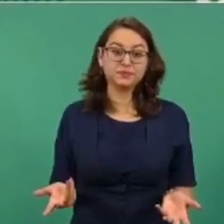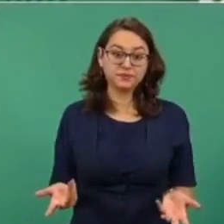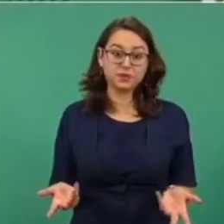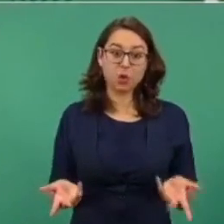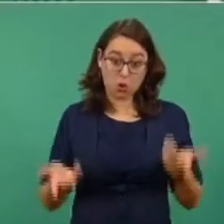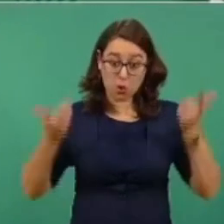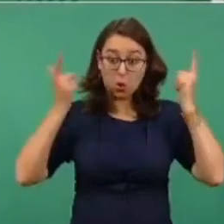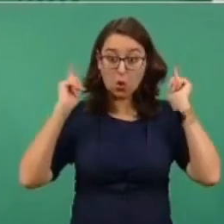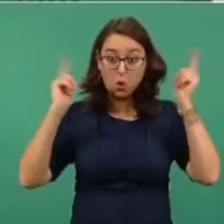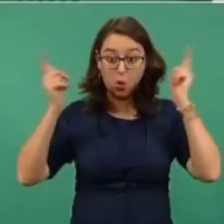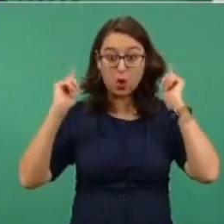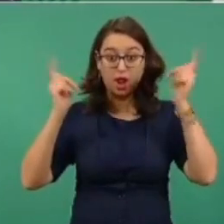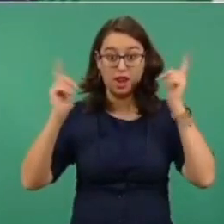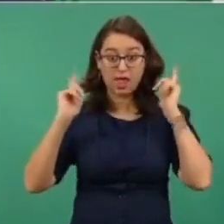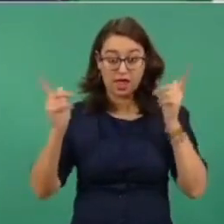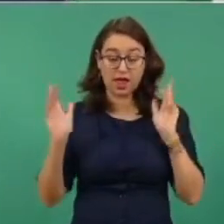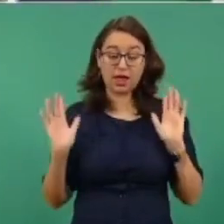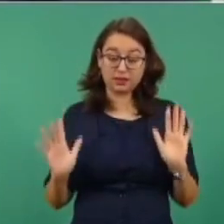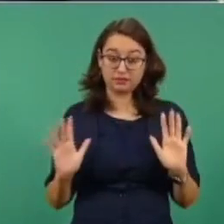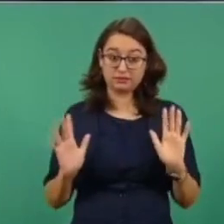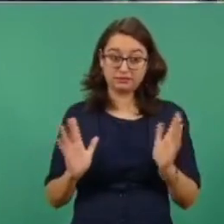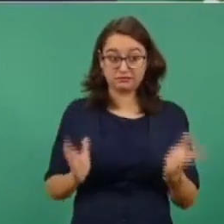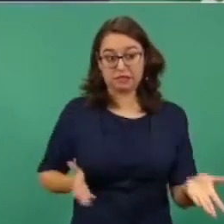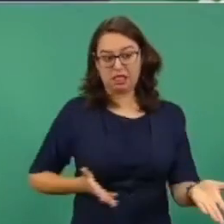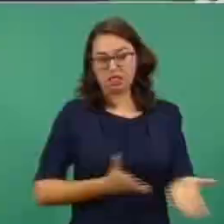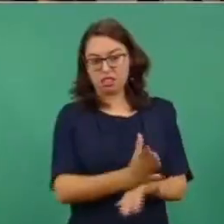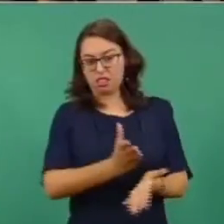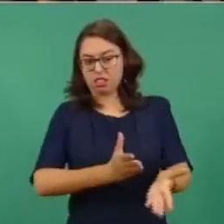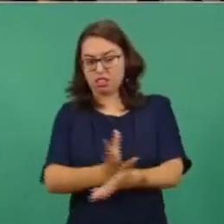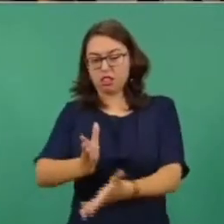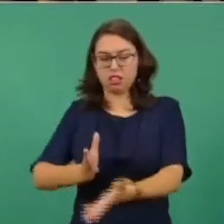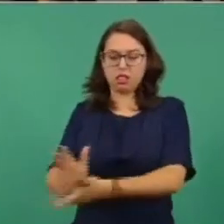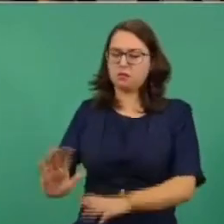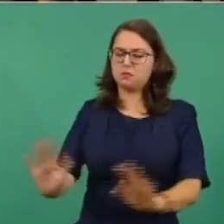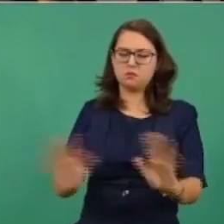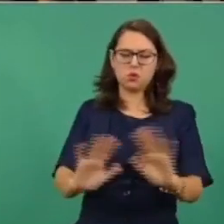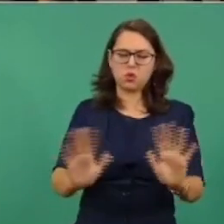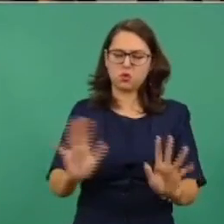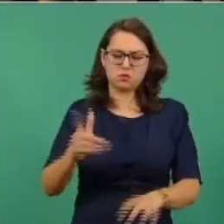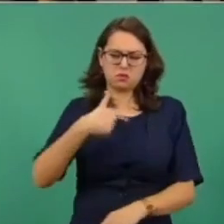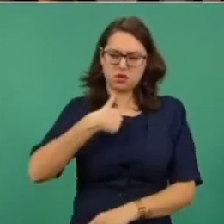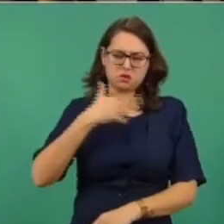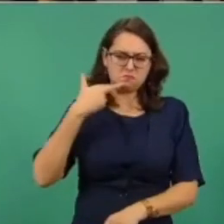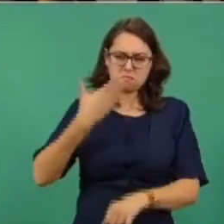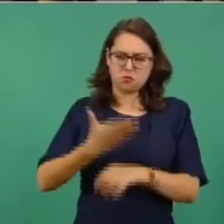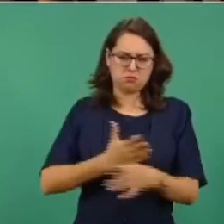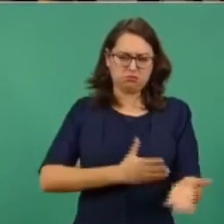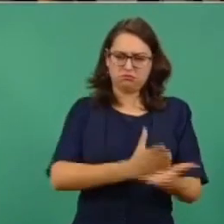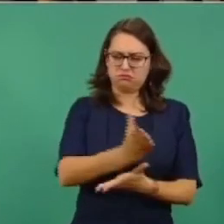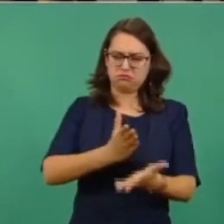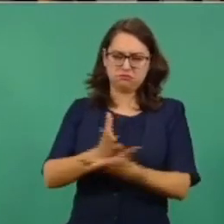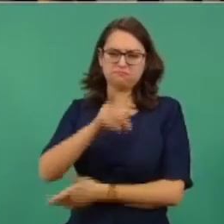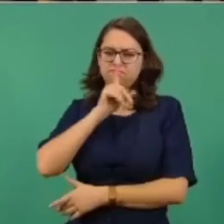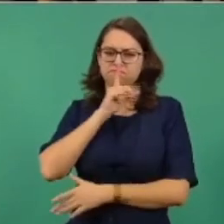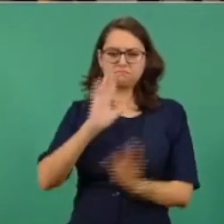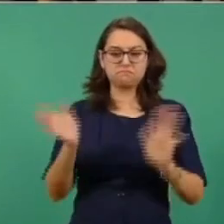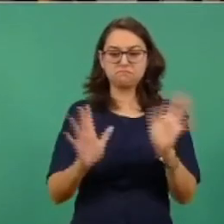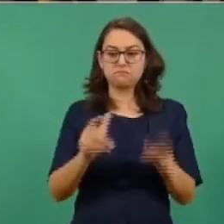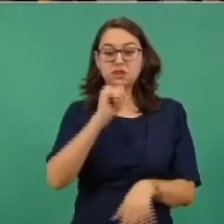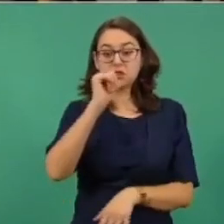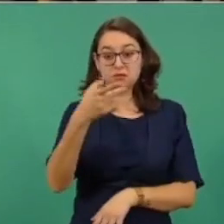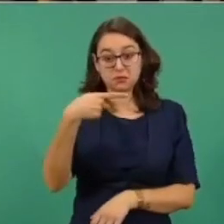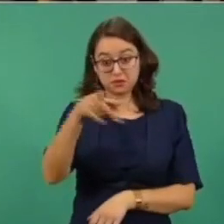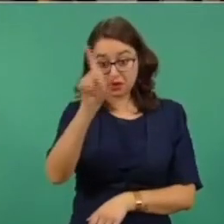sin injerencismo, porque eso no nos corresponde, pero que también haya